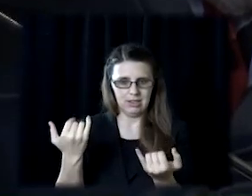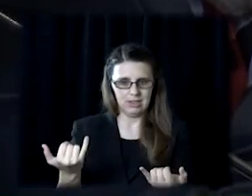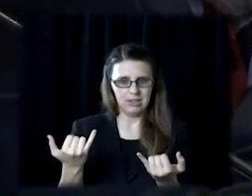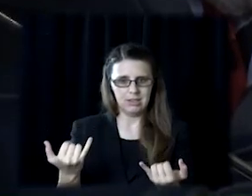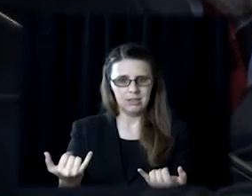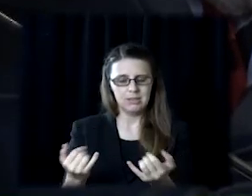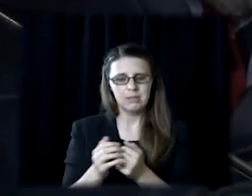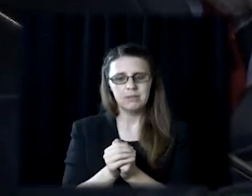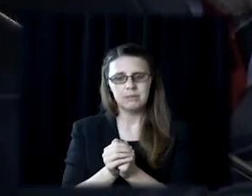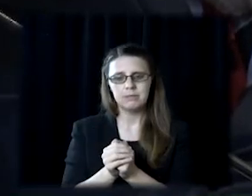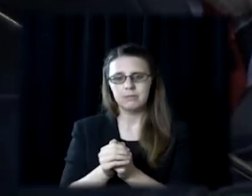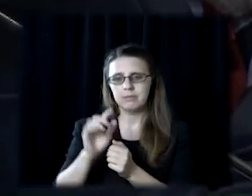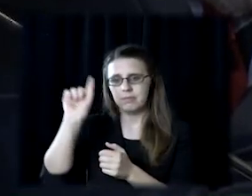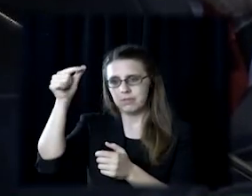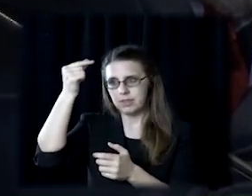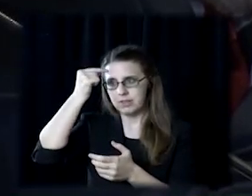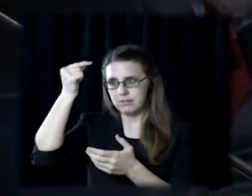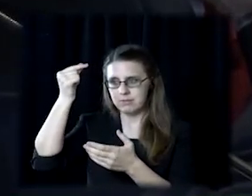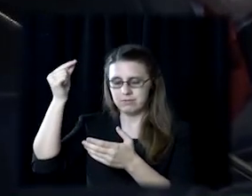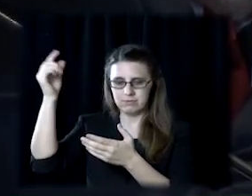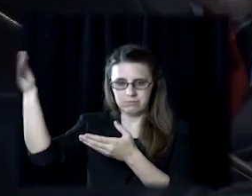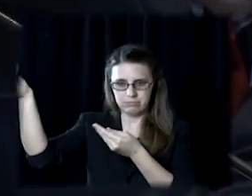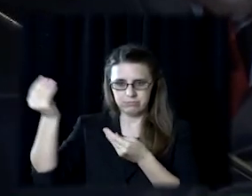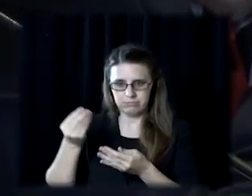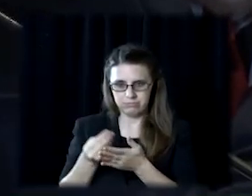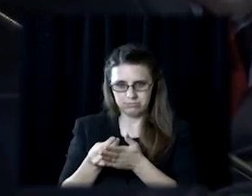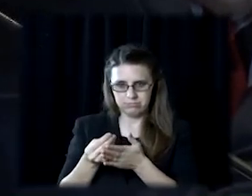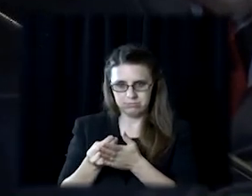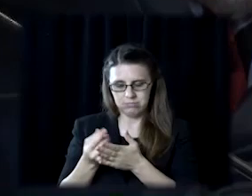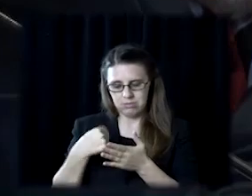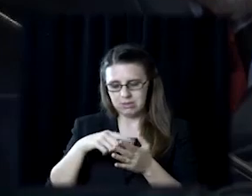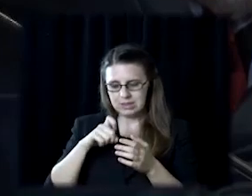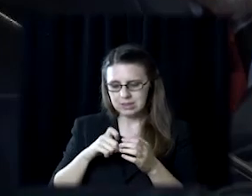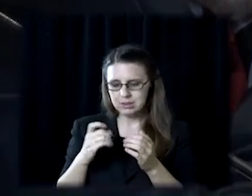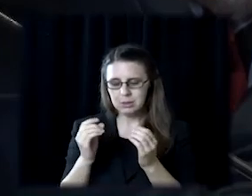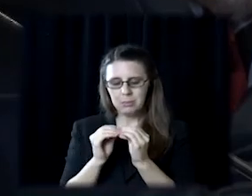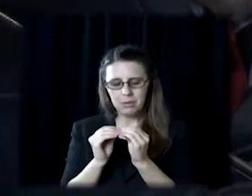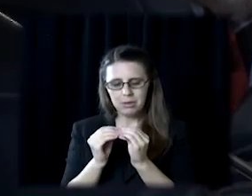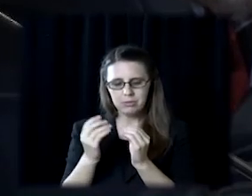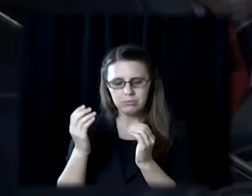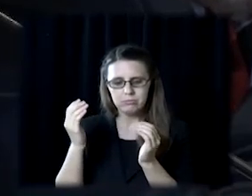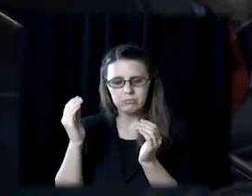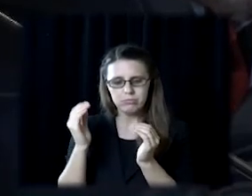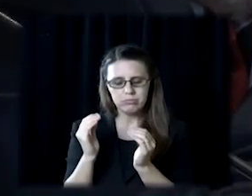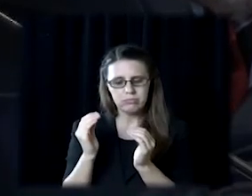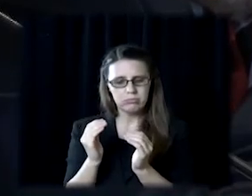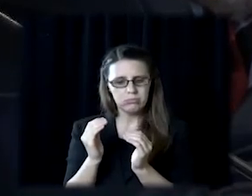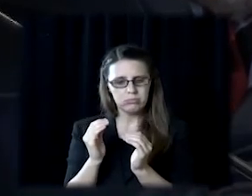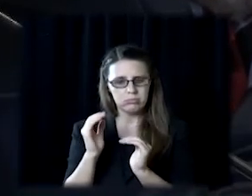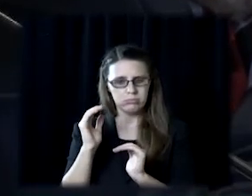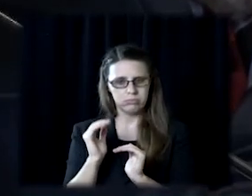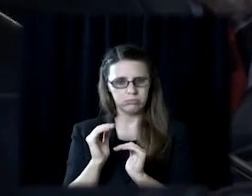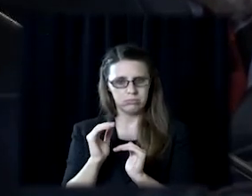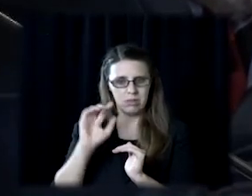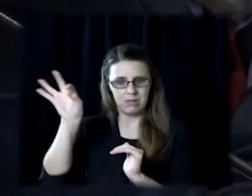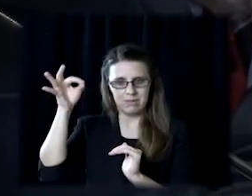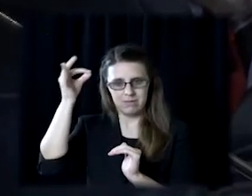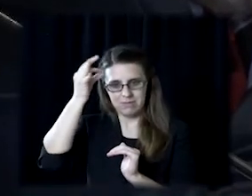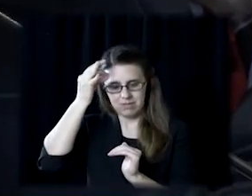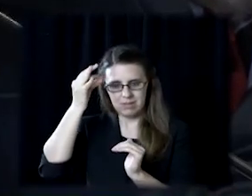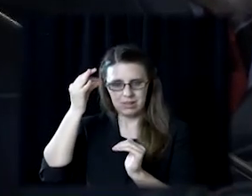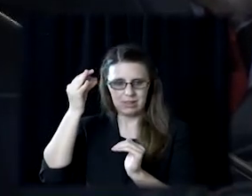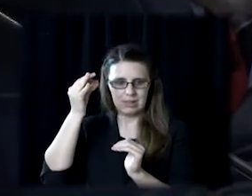inconsistentes recibidos por parte del gobierno federal, intentamos ser un poco más conservadores en torno al momento y la cantidad total de fondos federales en el